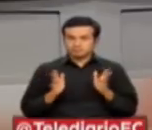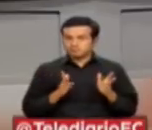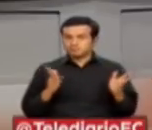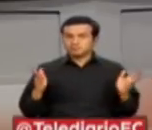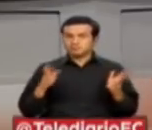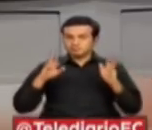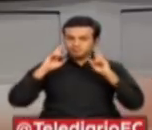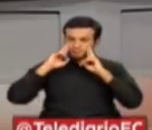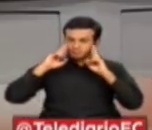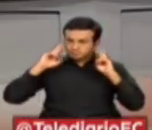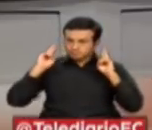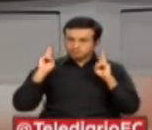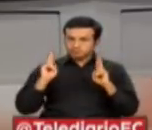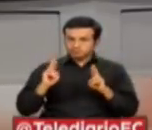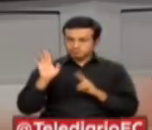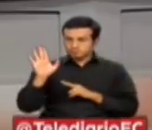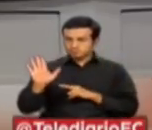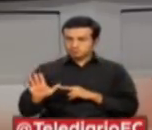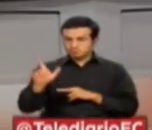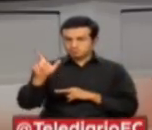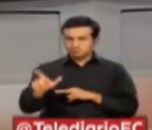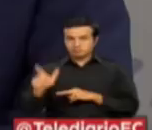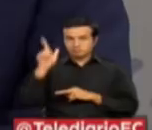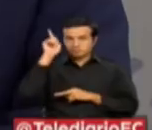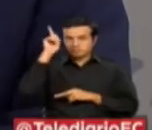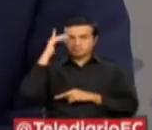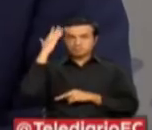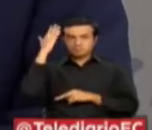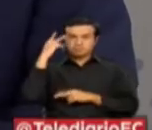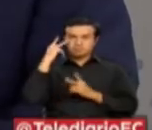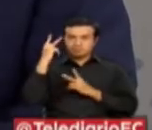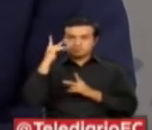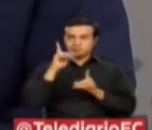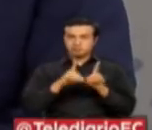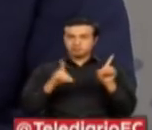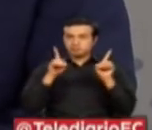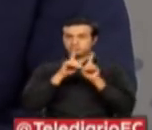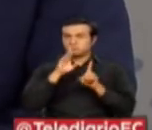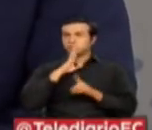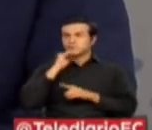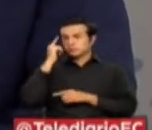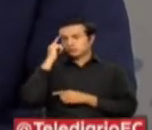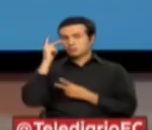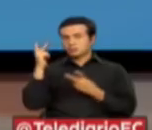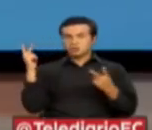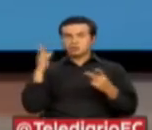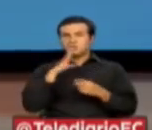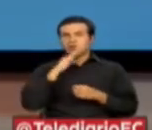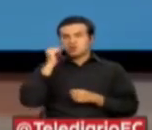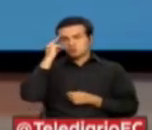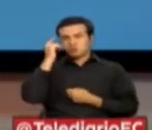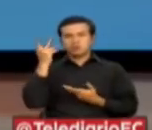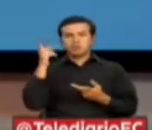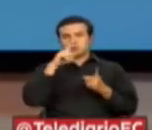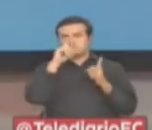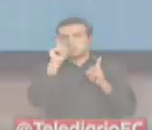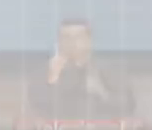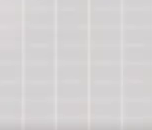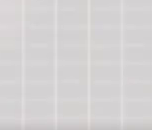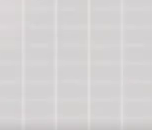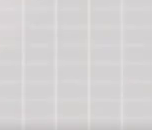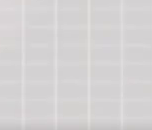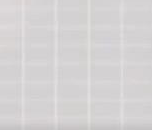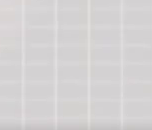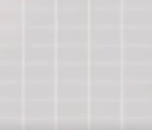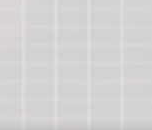el reconocimiento a él como líder político. Veamos los números de Rafael Correa. Sí, en el caso de Rafael Correa, la pregunta que hacemos todos los